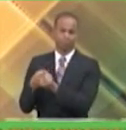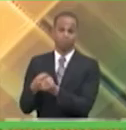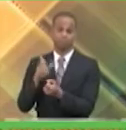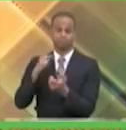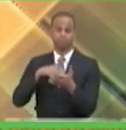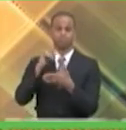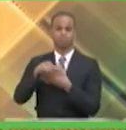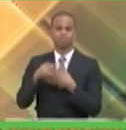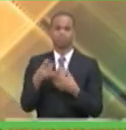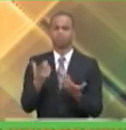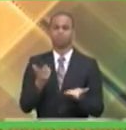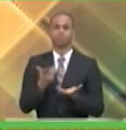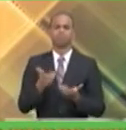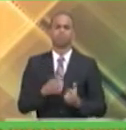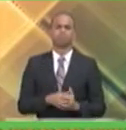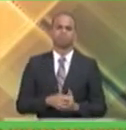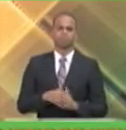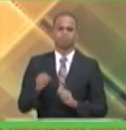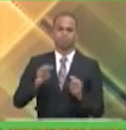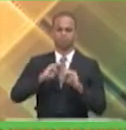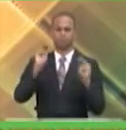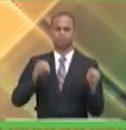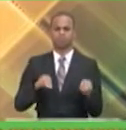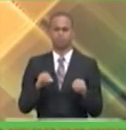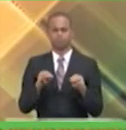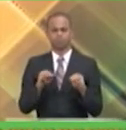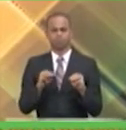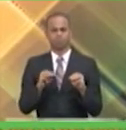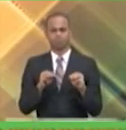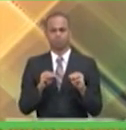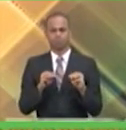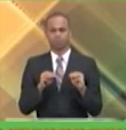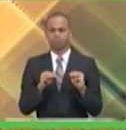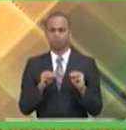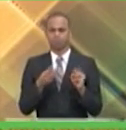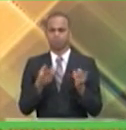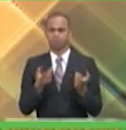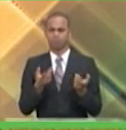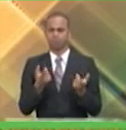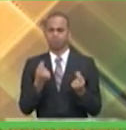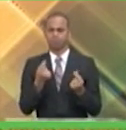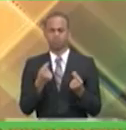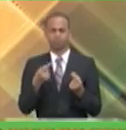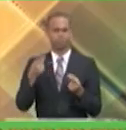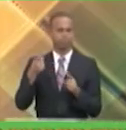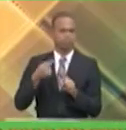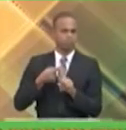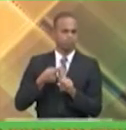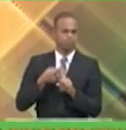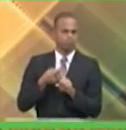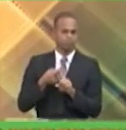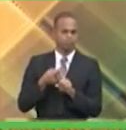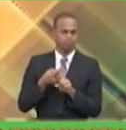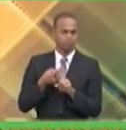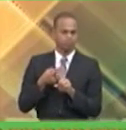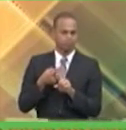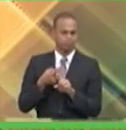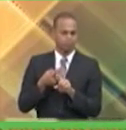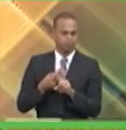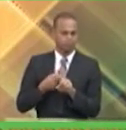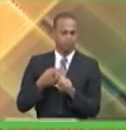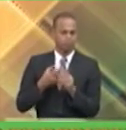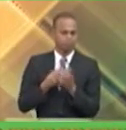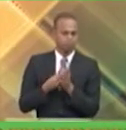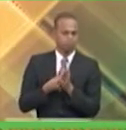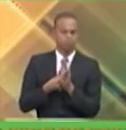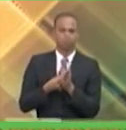la particularidad de que el ministerio la financia su cuota que ellos proponen y uno también